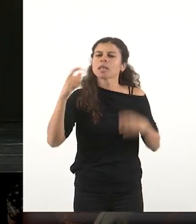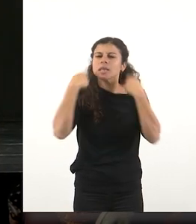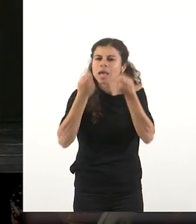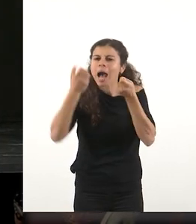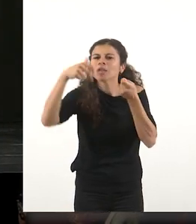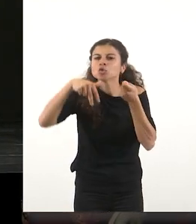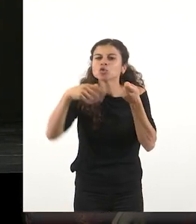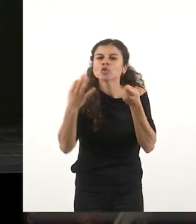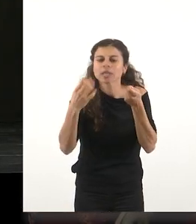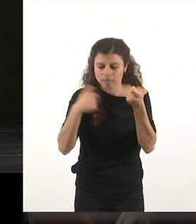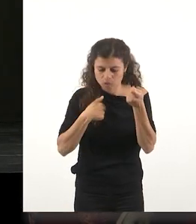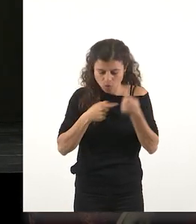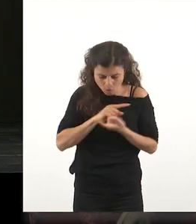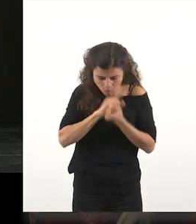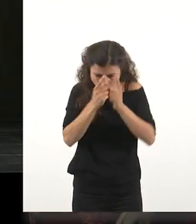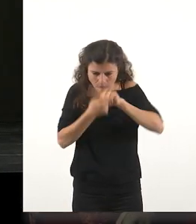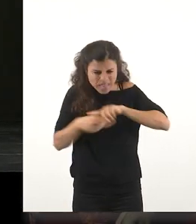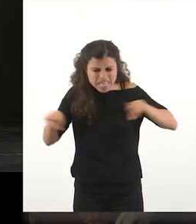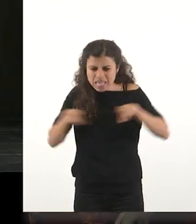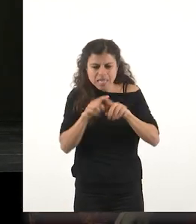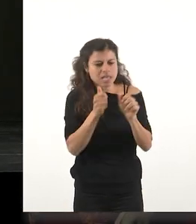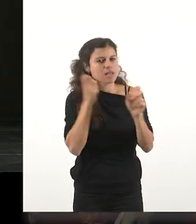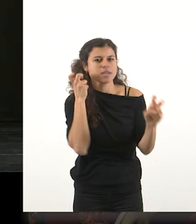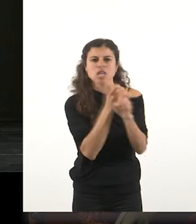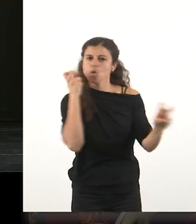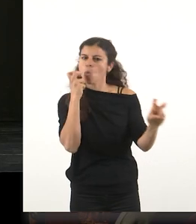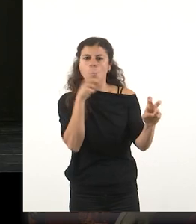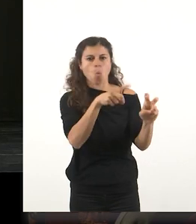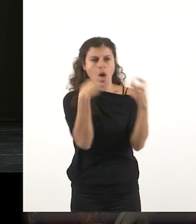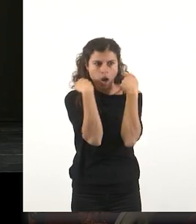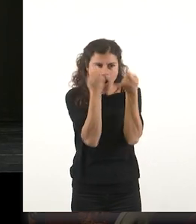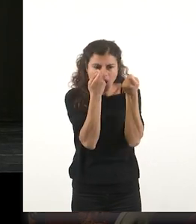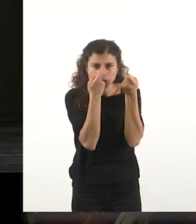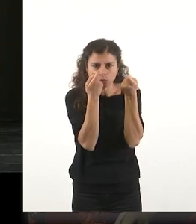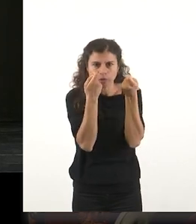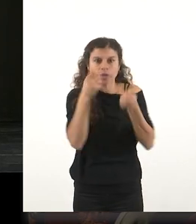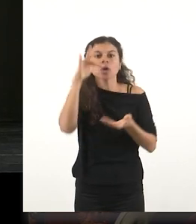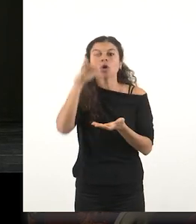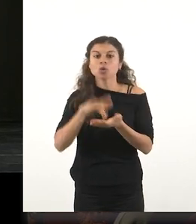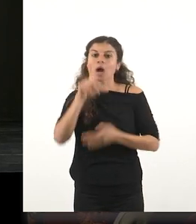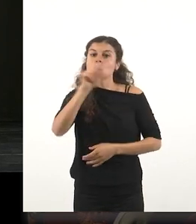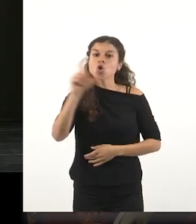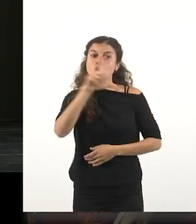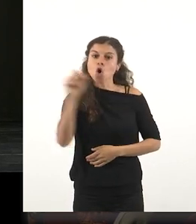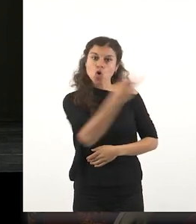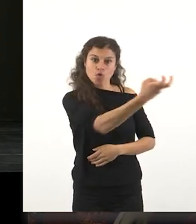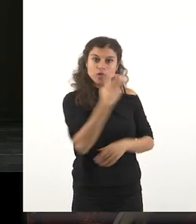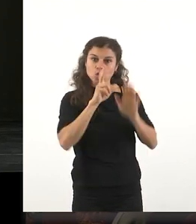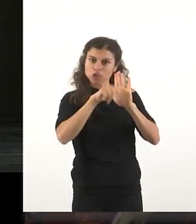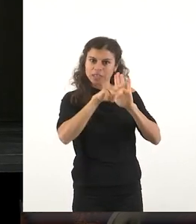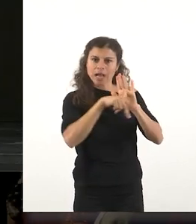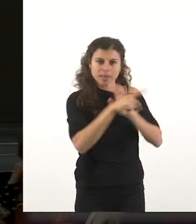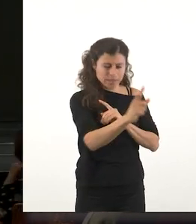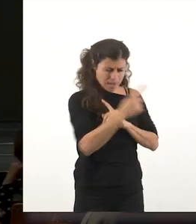él, pero con Lolo. Él es que llegó tarde 15 minutos. Yo me lo viví como una hora y cuando llegó no se encontró con Pamela. Se encontró con